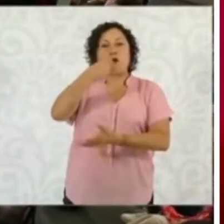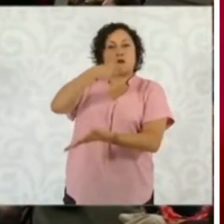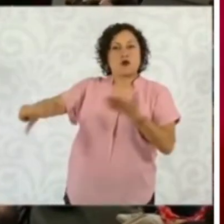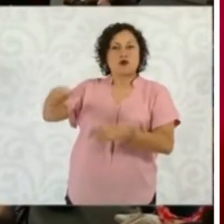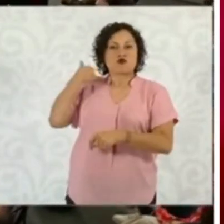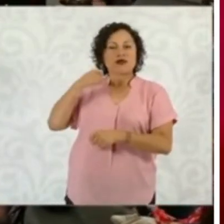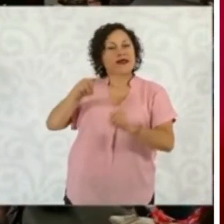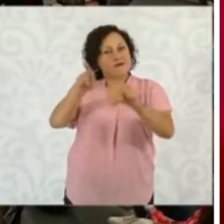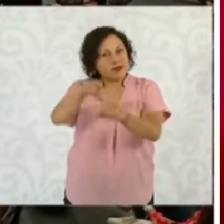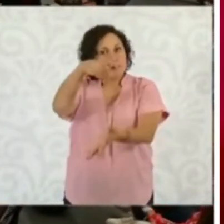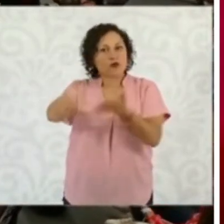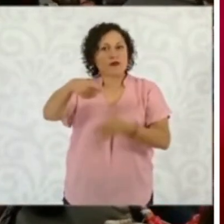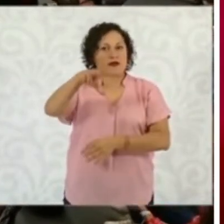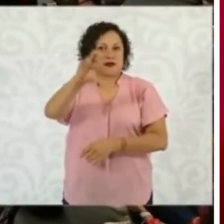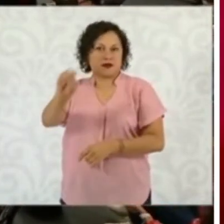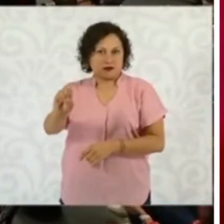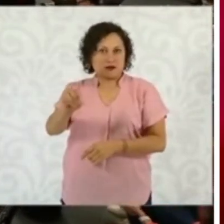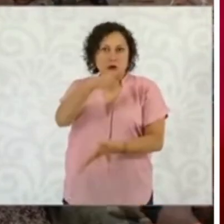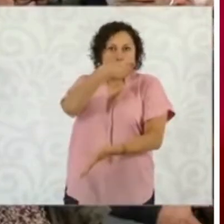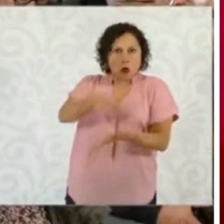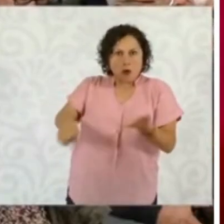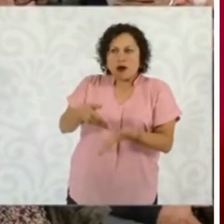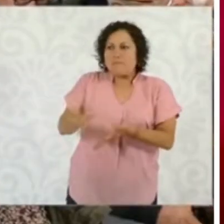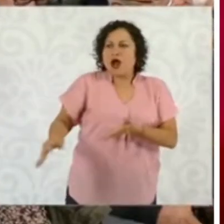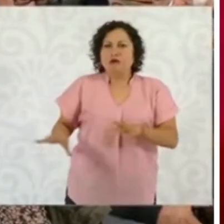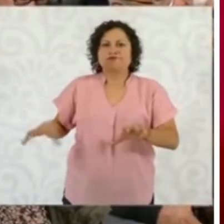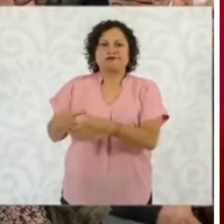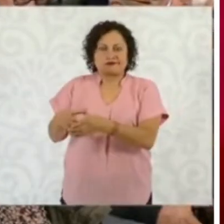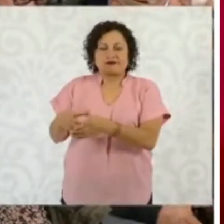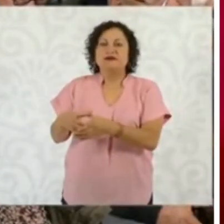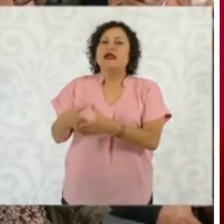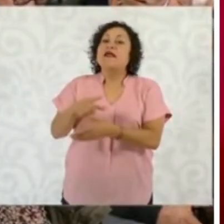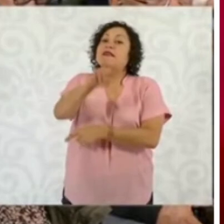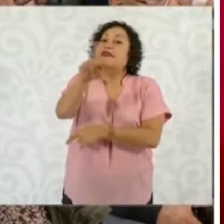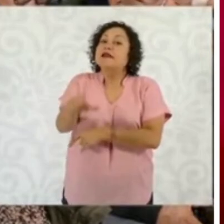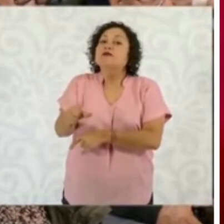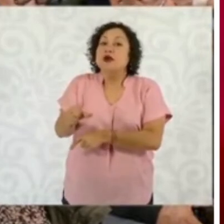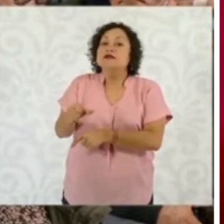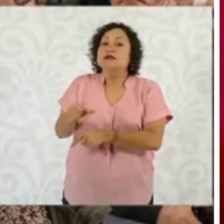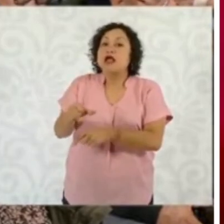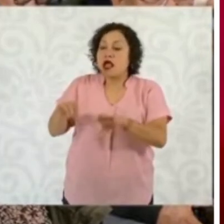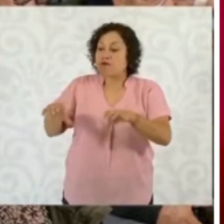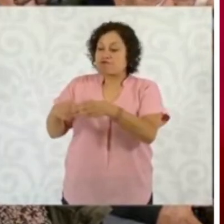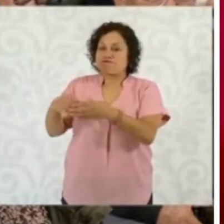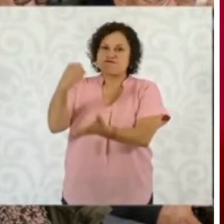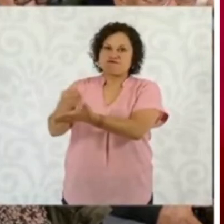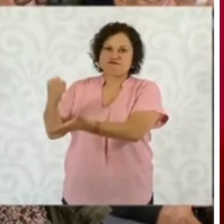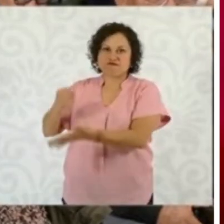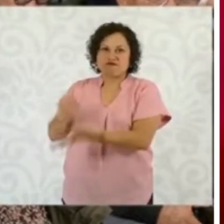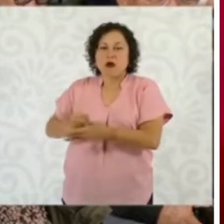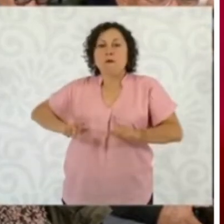en Quintana Roo, pues despojó no solamente a un ejido, sino que además empezó a lotificar. Lotificó y vendió 130